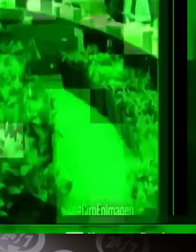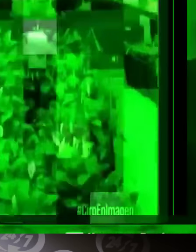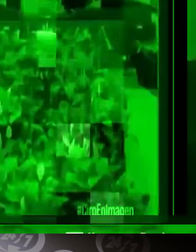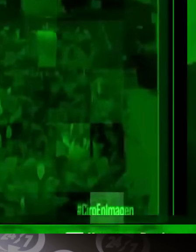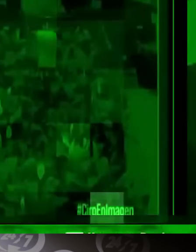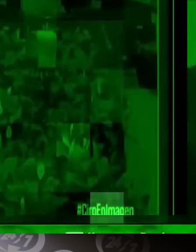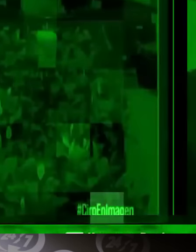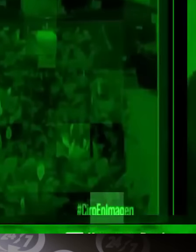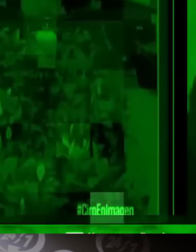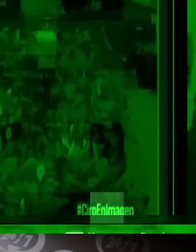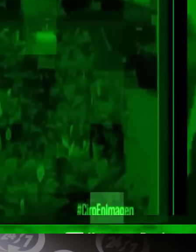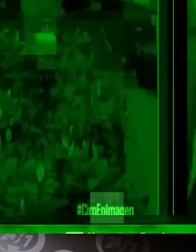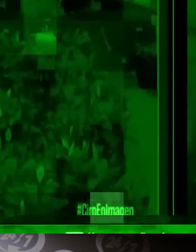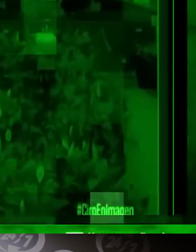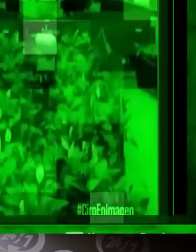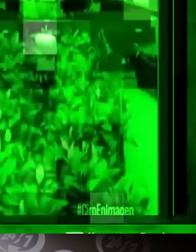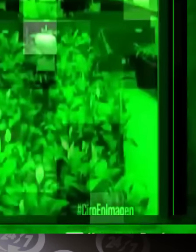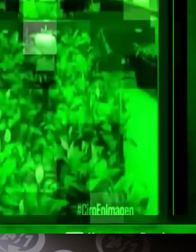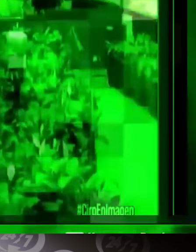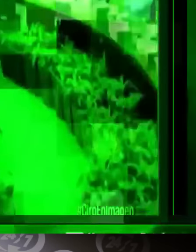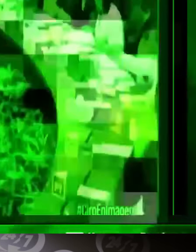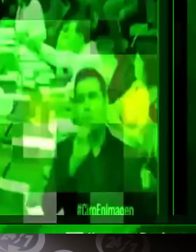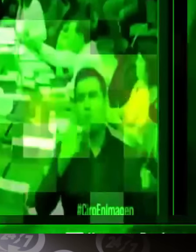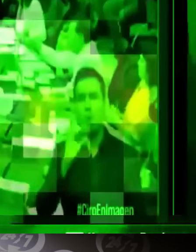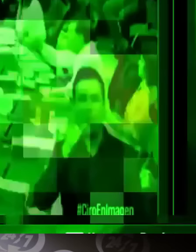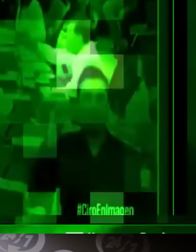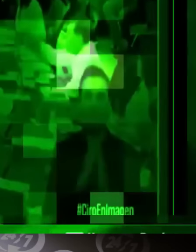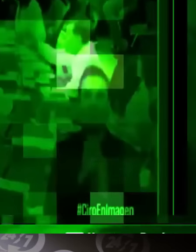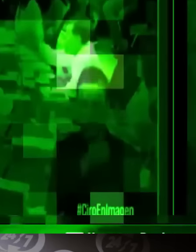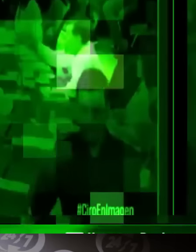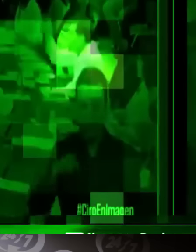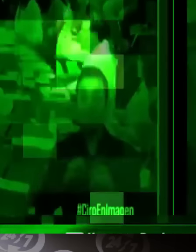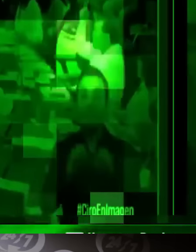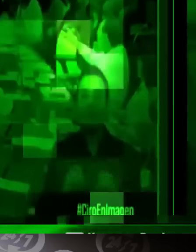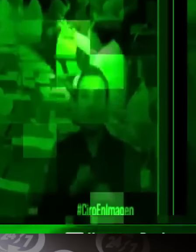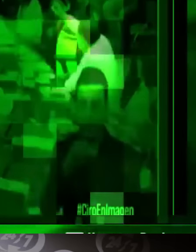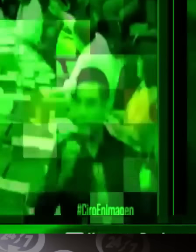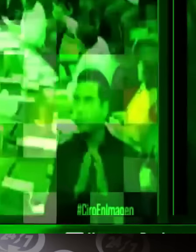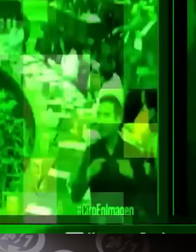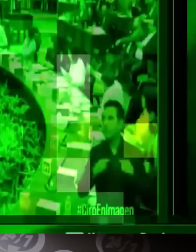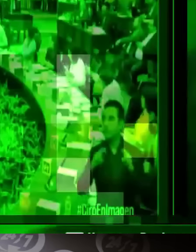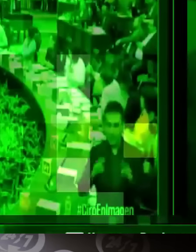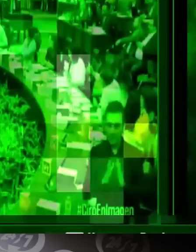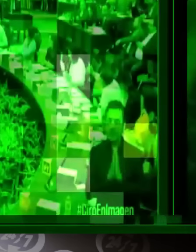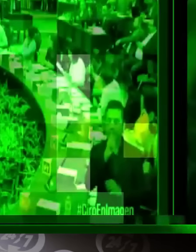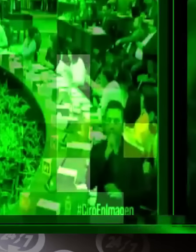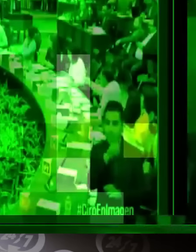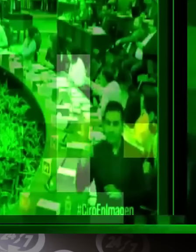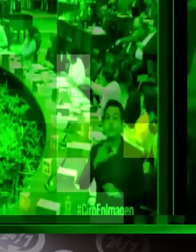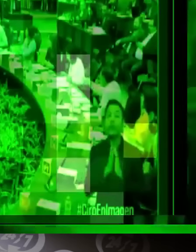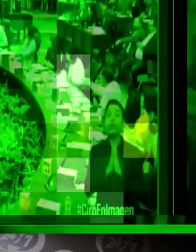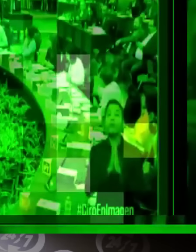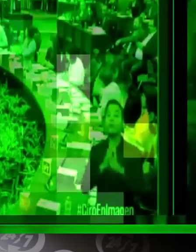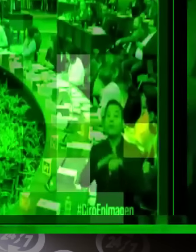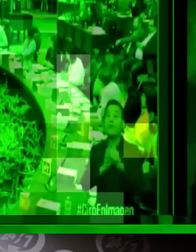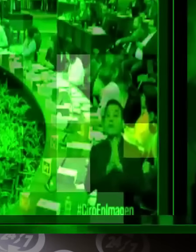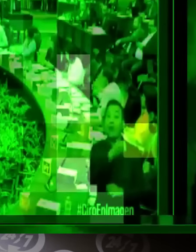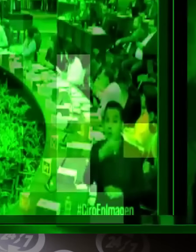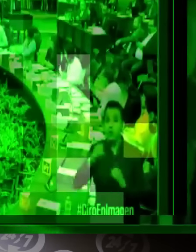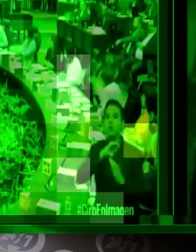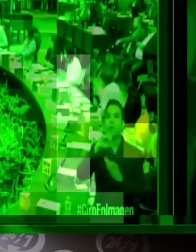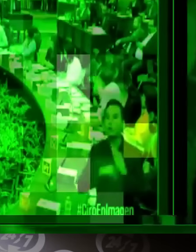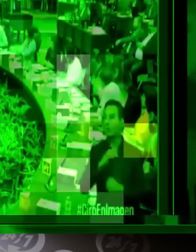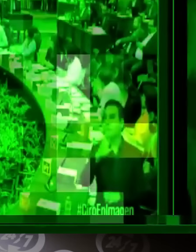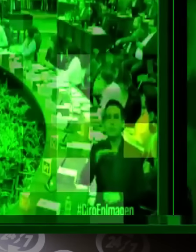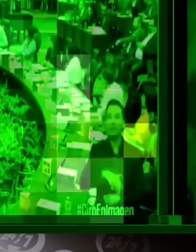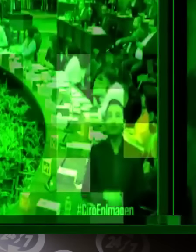claro, sí, Noroña, porque eres un farsante, un reventador y un porro. Porro. Orden, por favor, en la sala. Representantes, por favor, sí, en la mesa, sí. Y por favor, orden